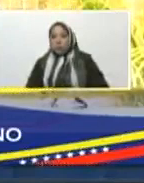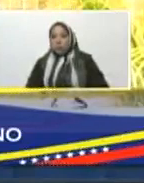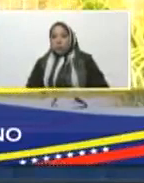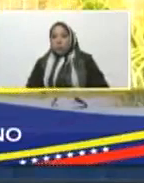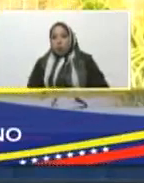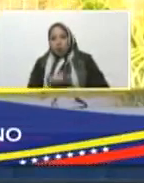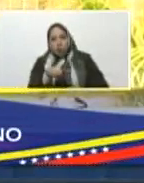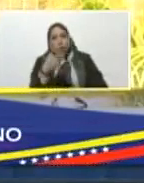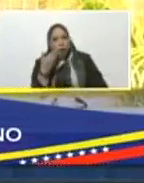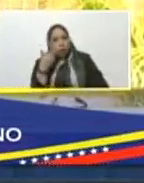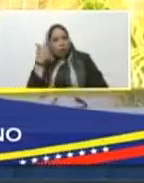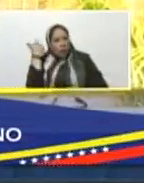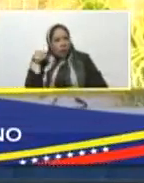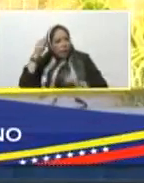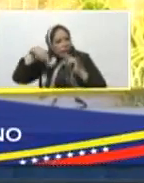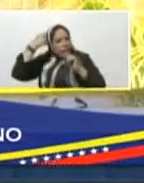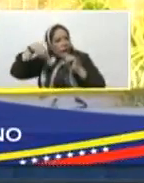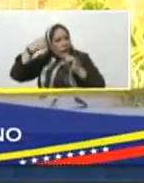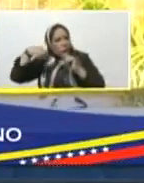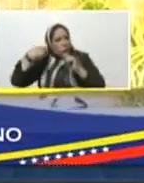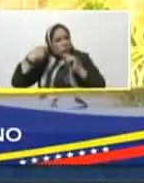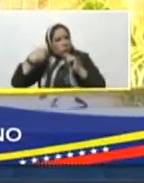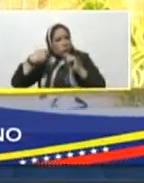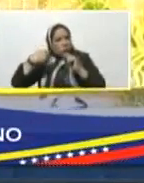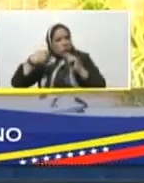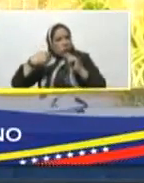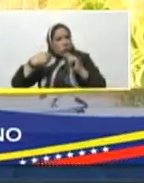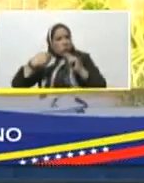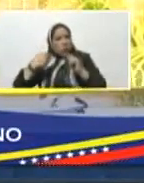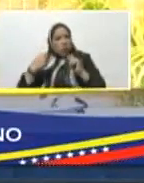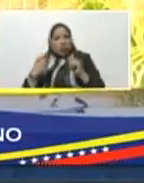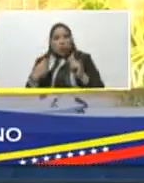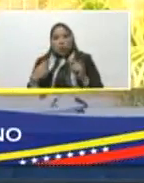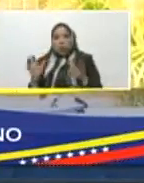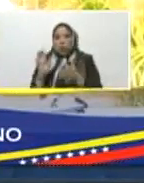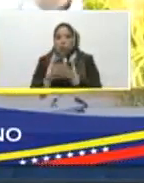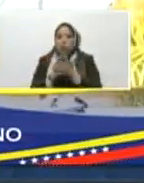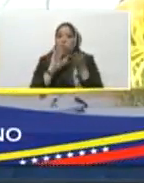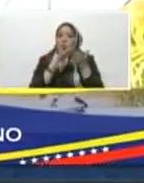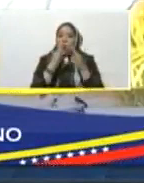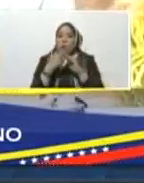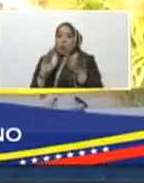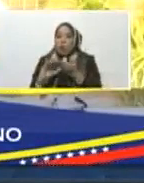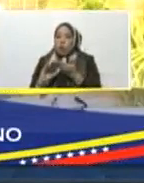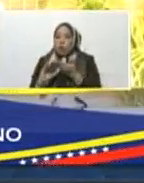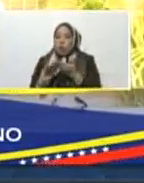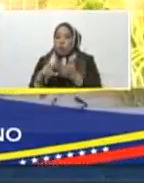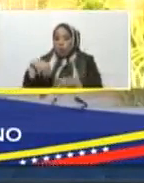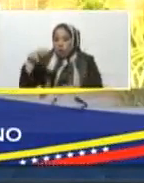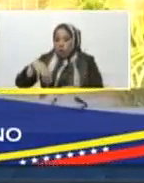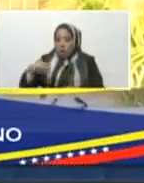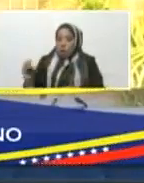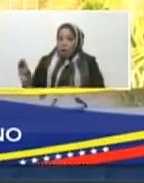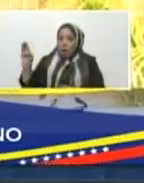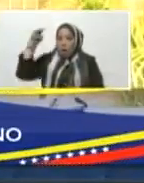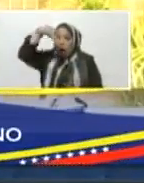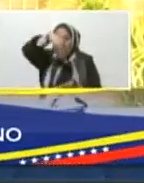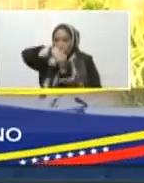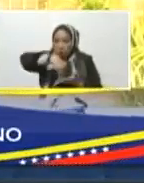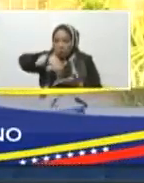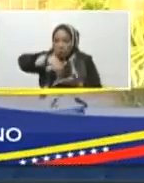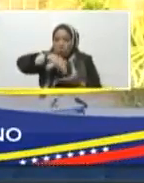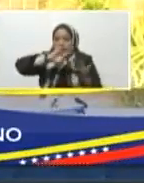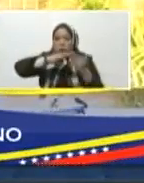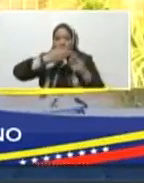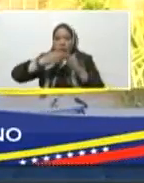¿Ustedes lo vieron, el video? Yo le di el pase a la comuna de aquí del estado de Aragua, una comuna.